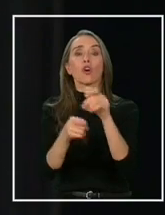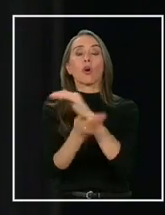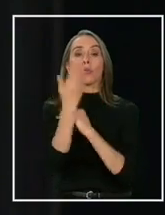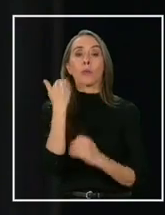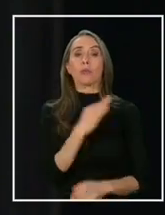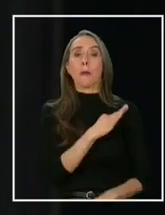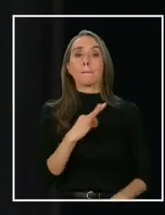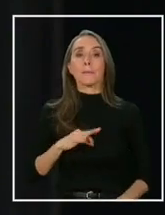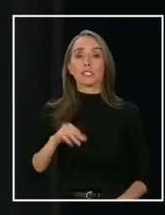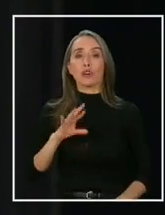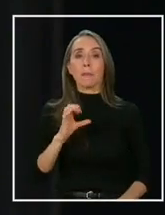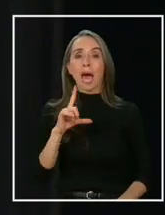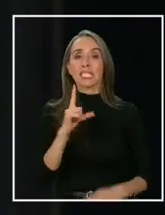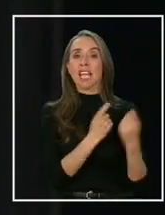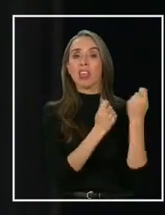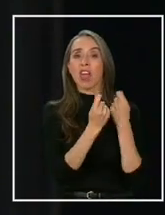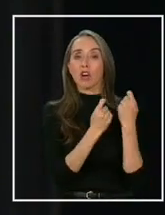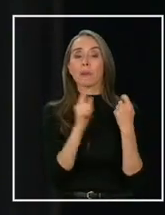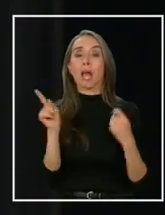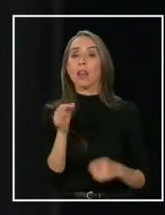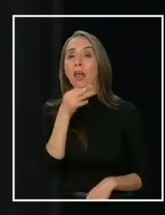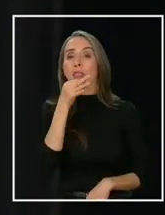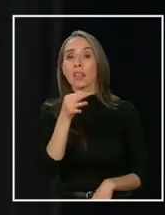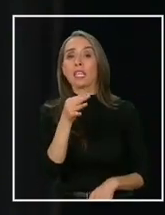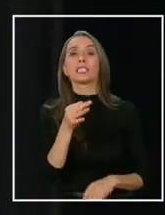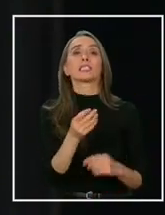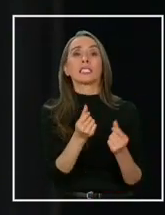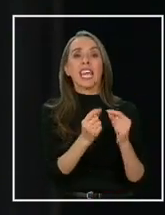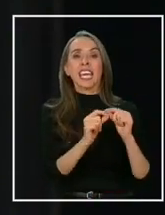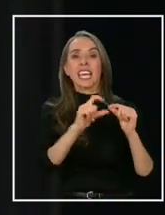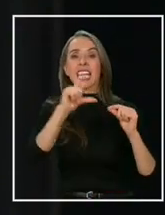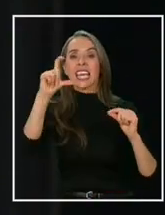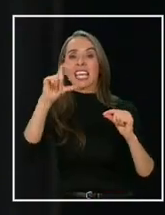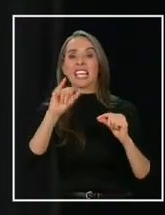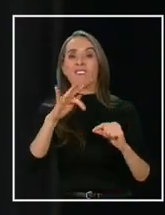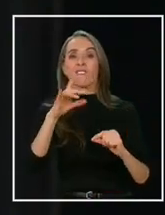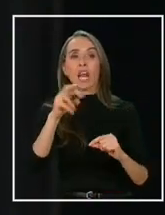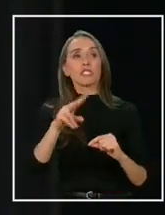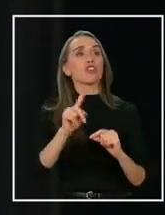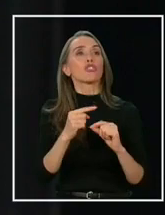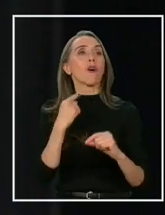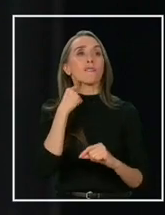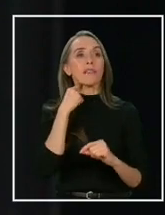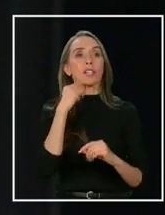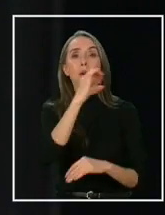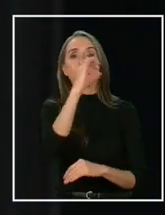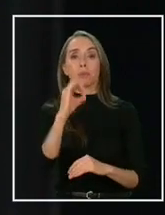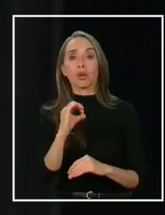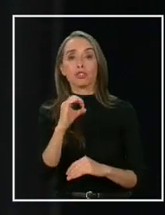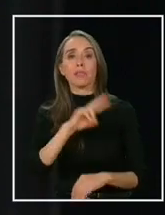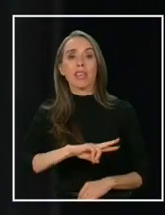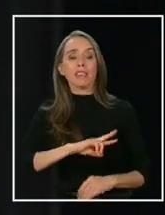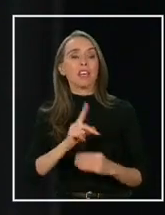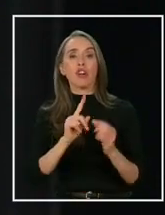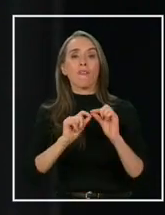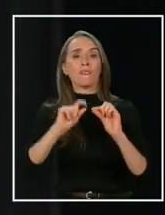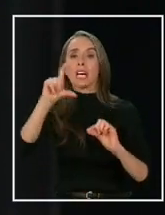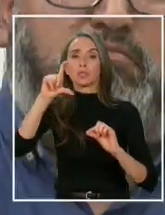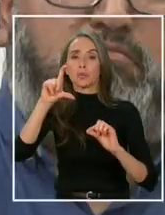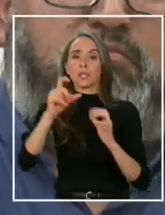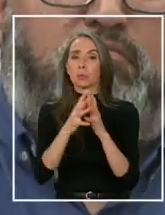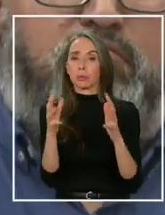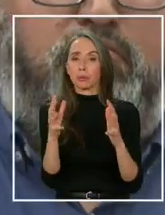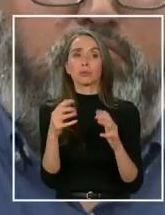y el cual, en sus propias palabras, él dice que la inflación no se ve tan afectada y las tasas tampoco se van a ver afectadas